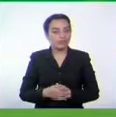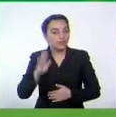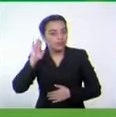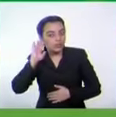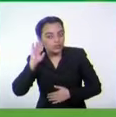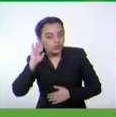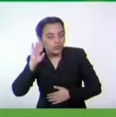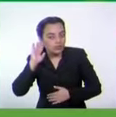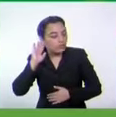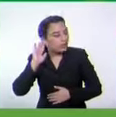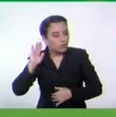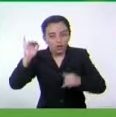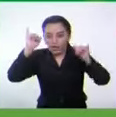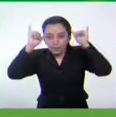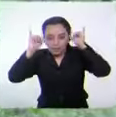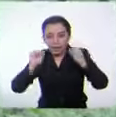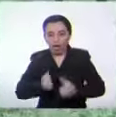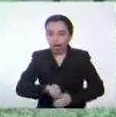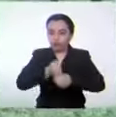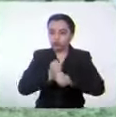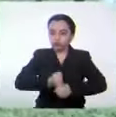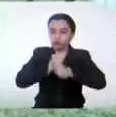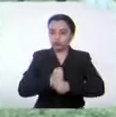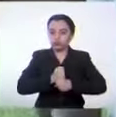Esa no es una vaca.